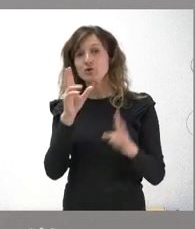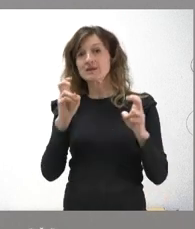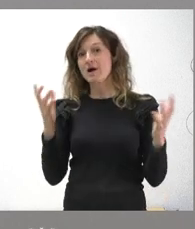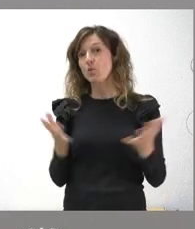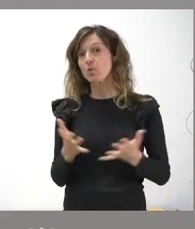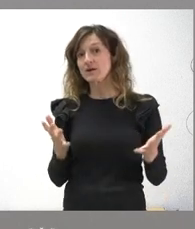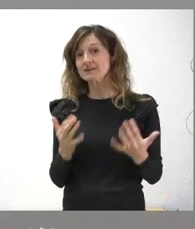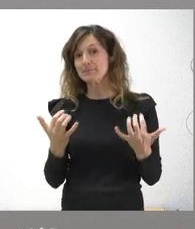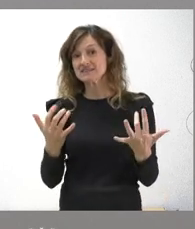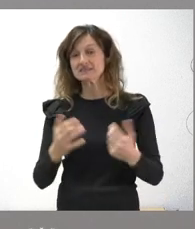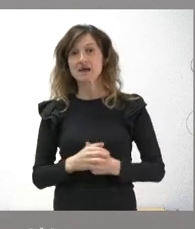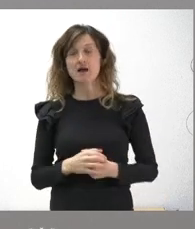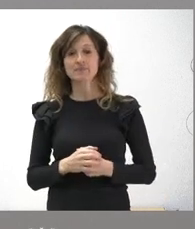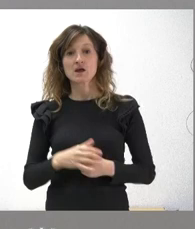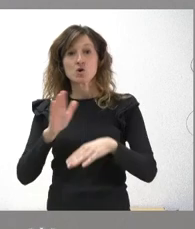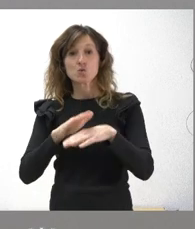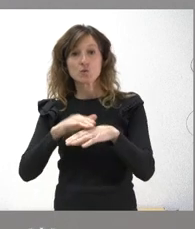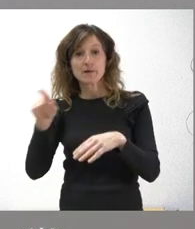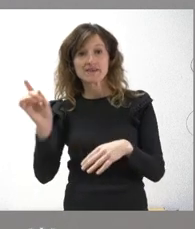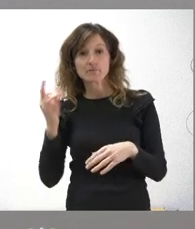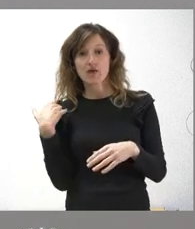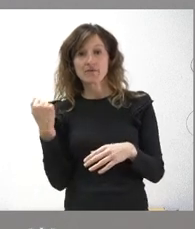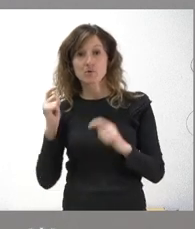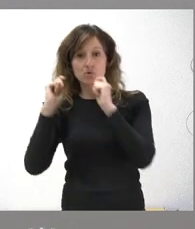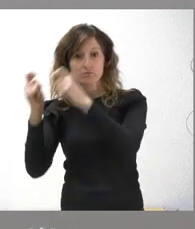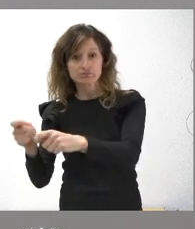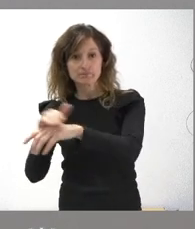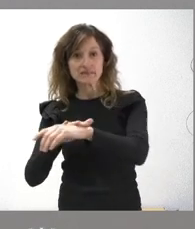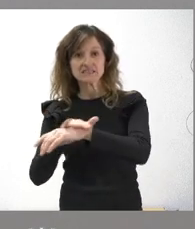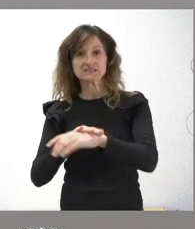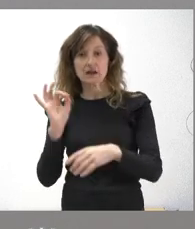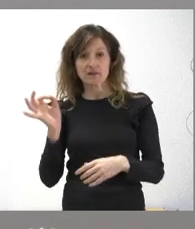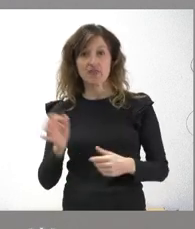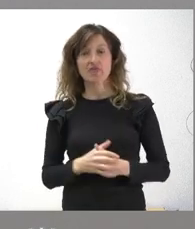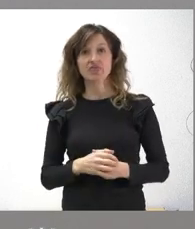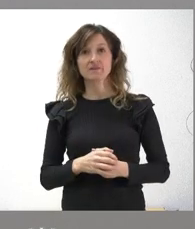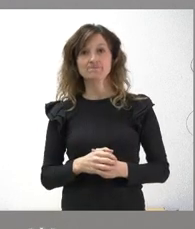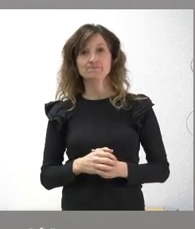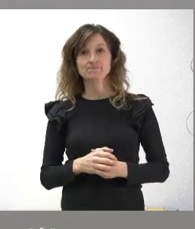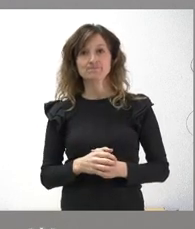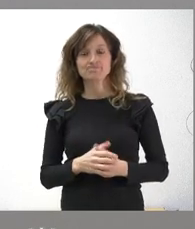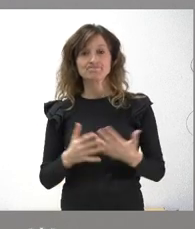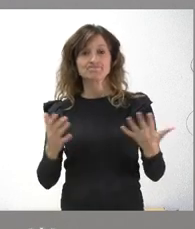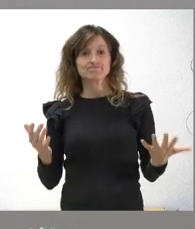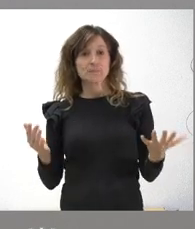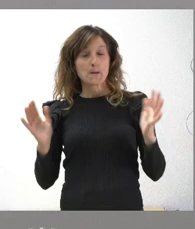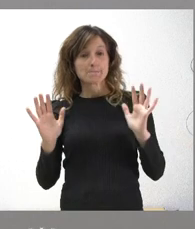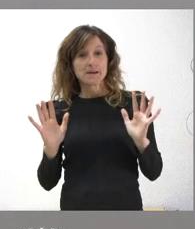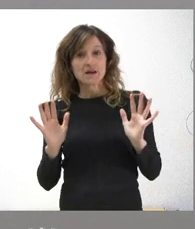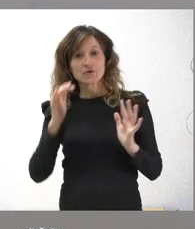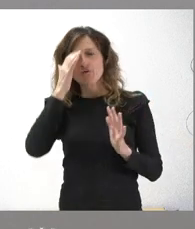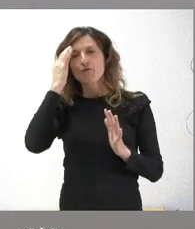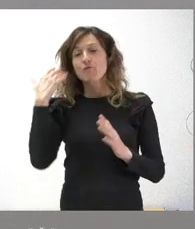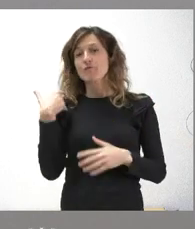y corre prisa no es ella la culpable porque acaba de llegar eso es verdad Pero es verdad que Durante los